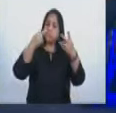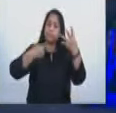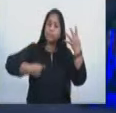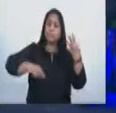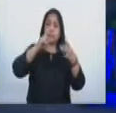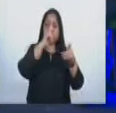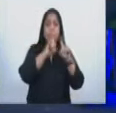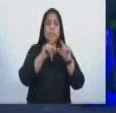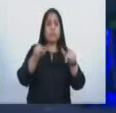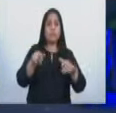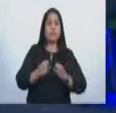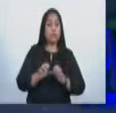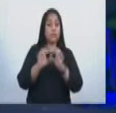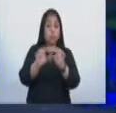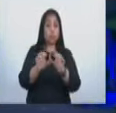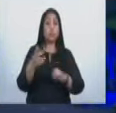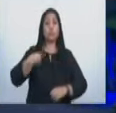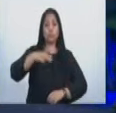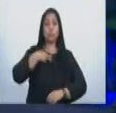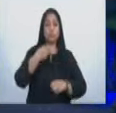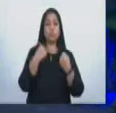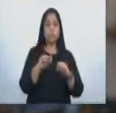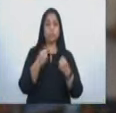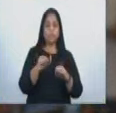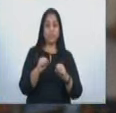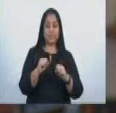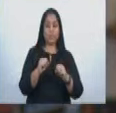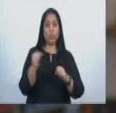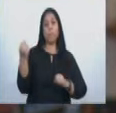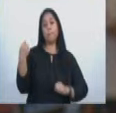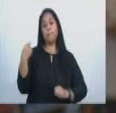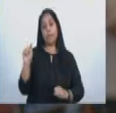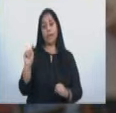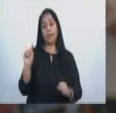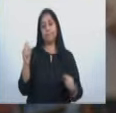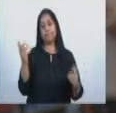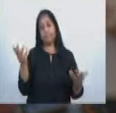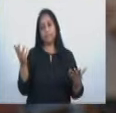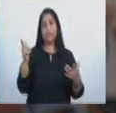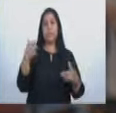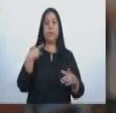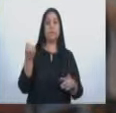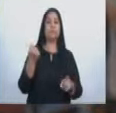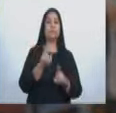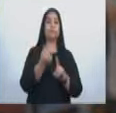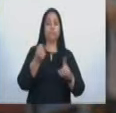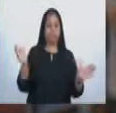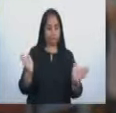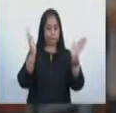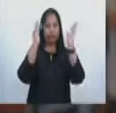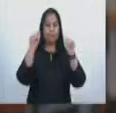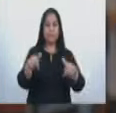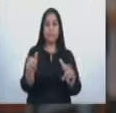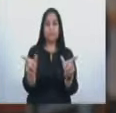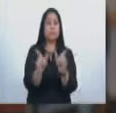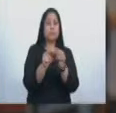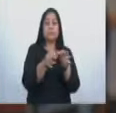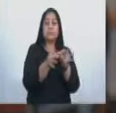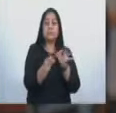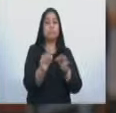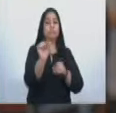de esfuerzos que nosotros estamos haciendo para enfrentar este reto a corto plazo